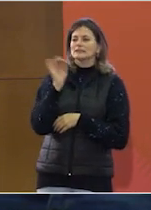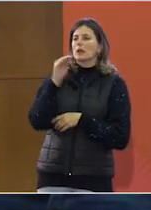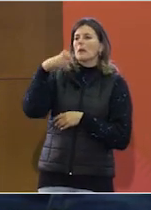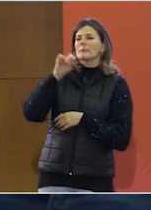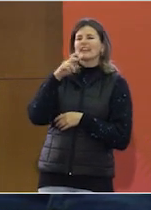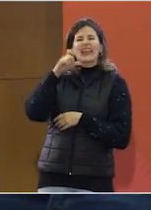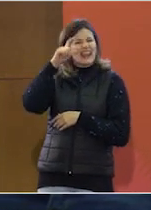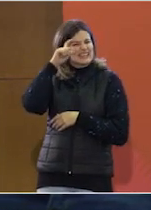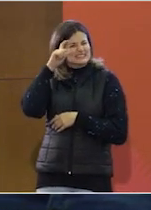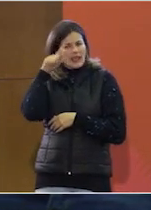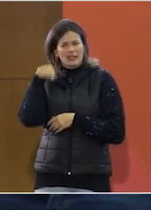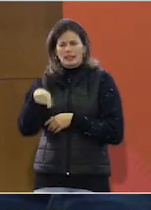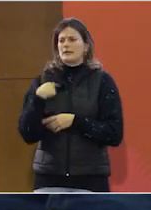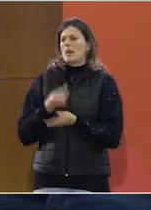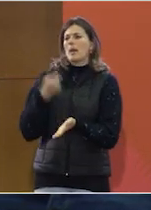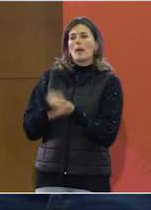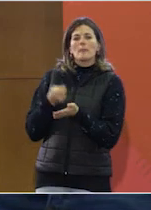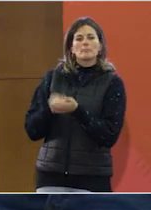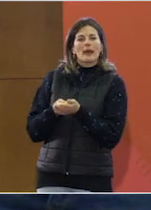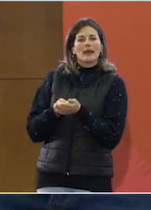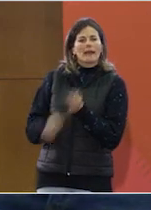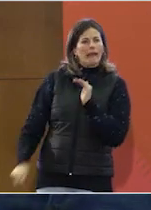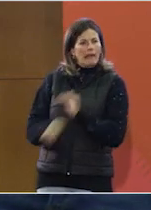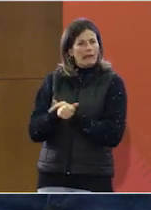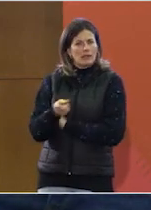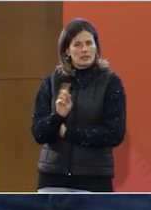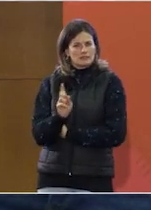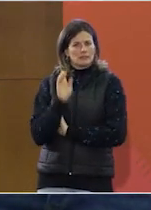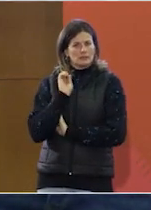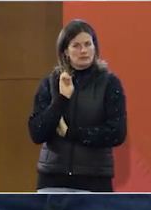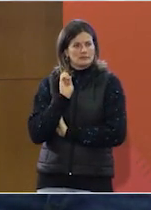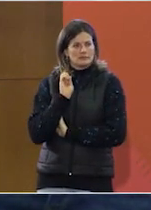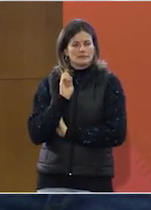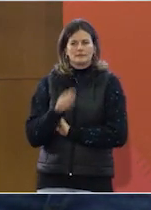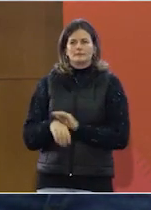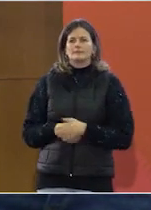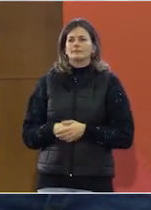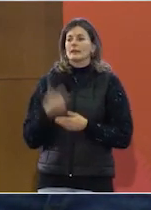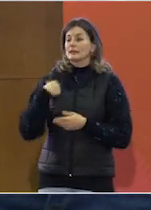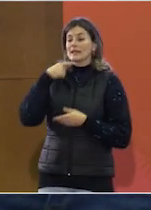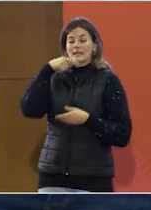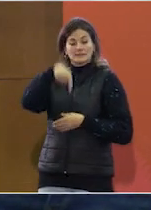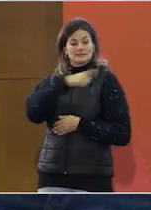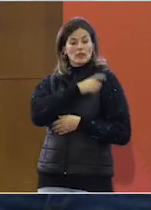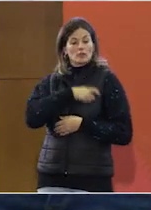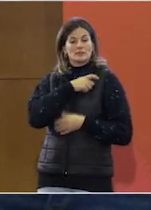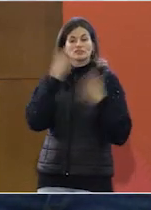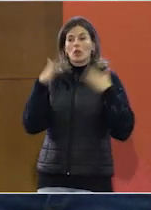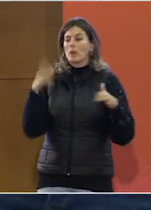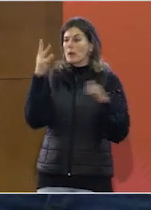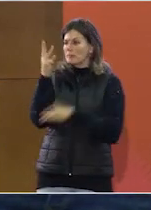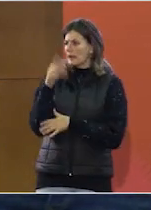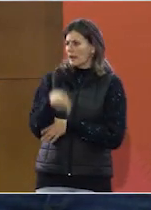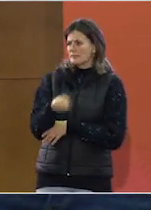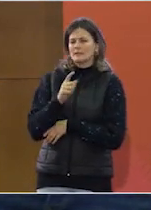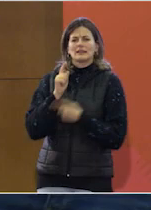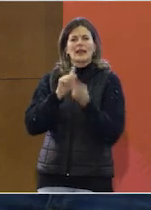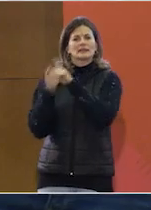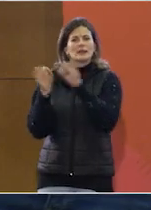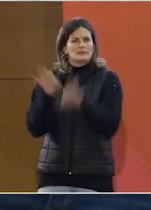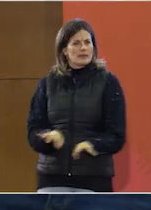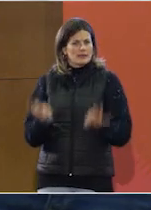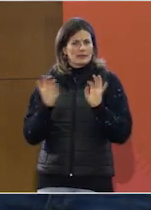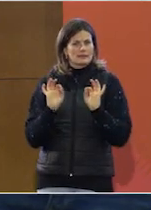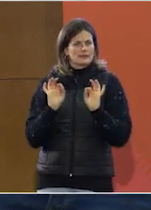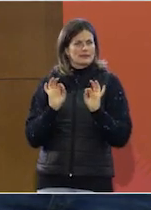Iceta, no paga a traidores. Y ahora os dicen que en esa comisión parlamentaria no hay que cambiar nada y que en todo caso lo que hay que